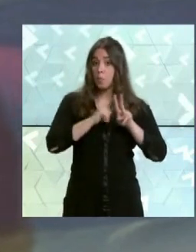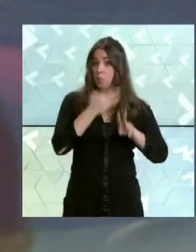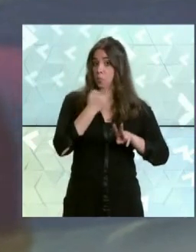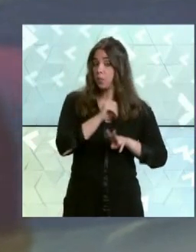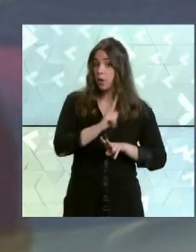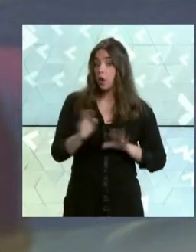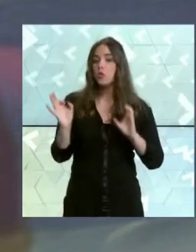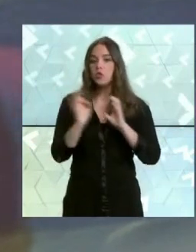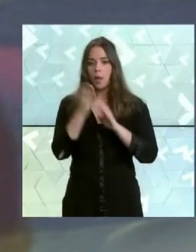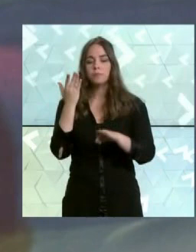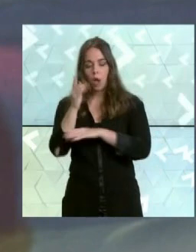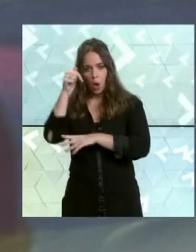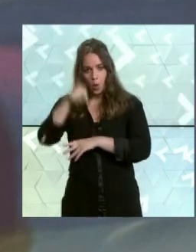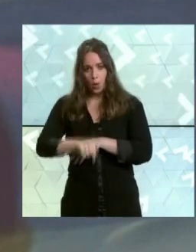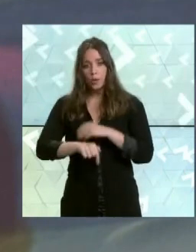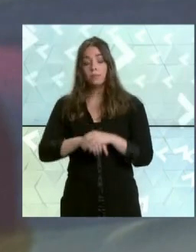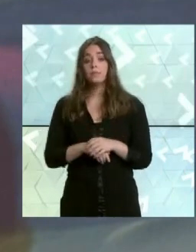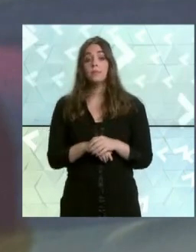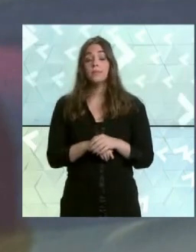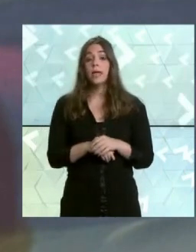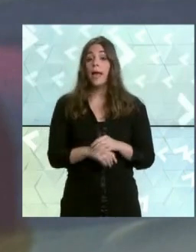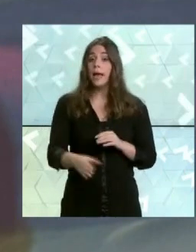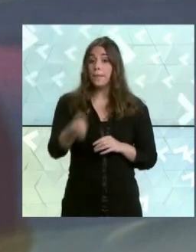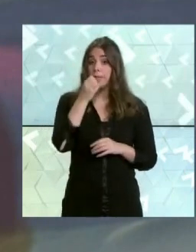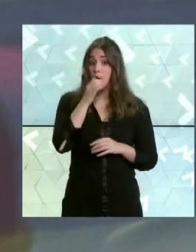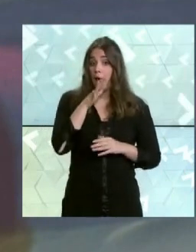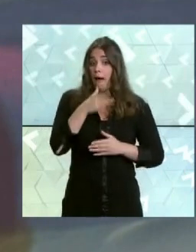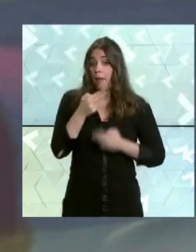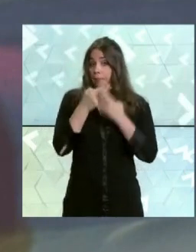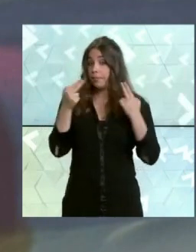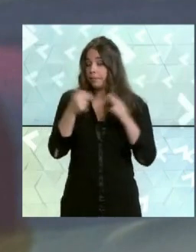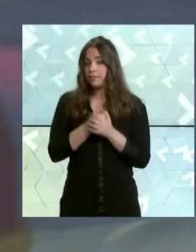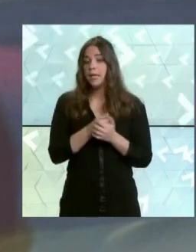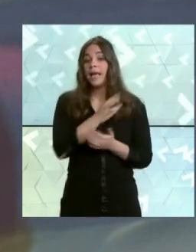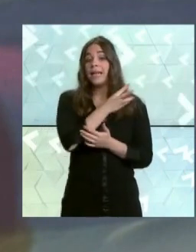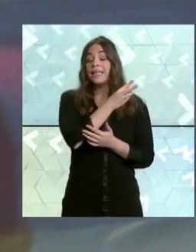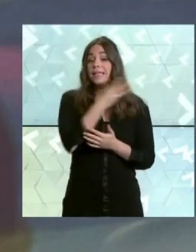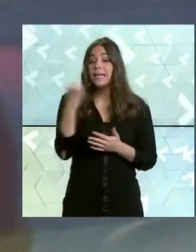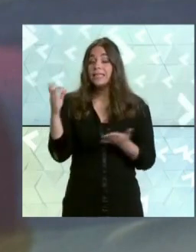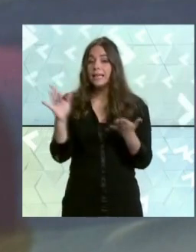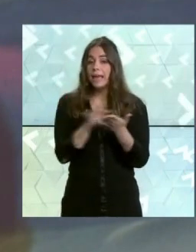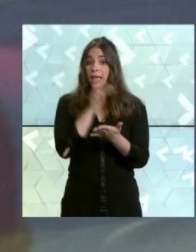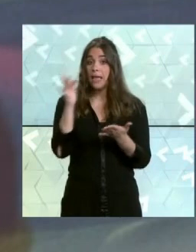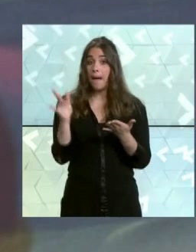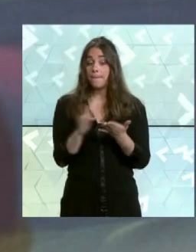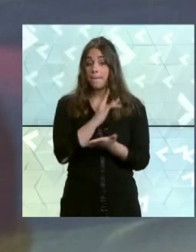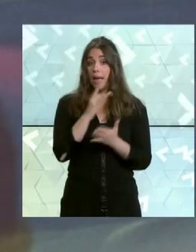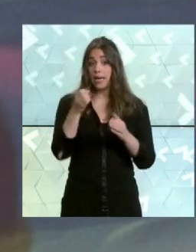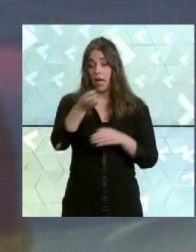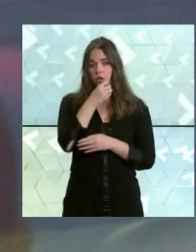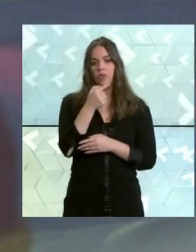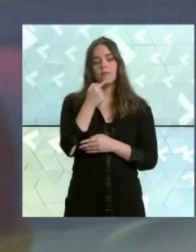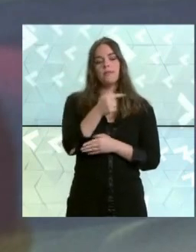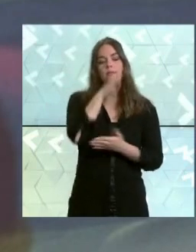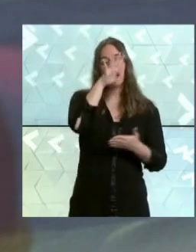de ciudadanos lo publica hoy y el peso de lo acaba de hacer eso es casi 300 páginas los socialistas apenas incluyendo referencias a